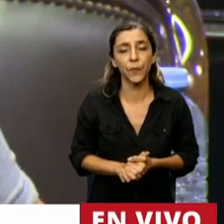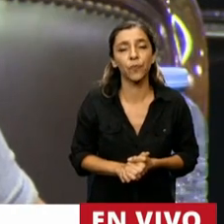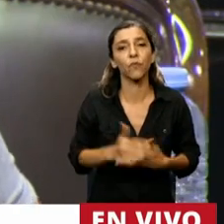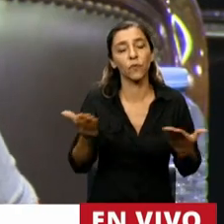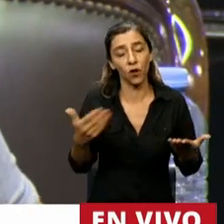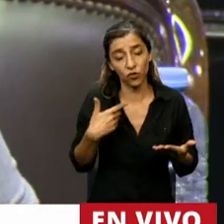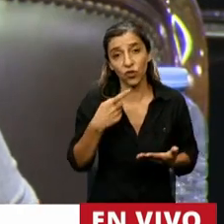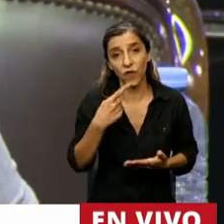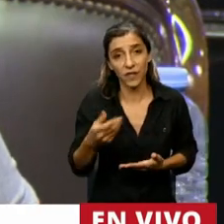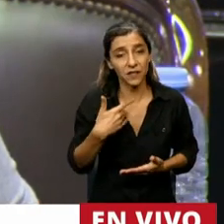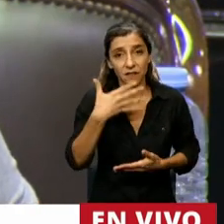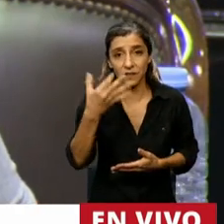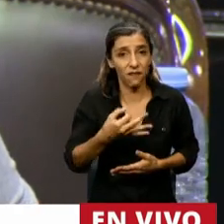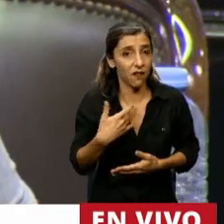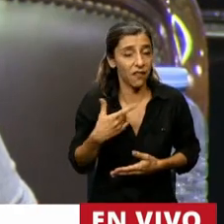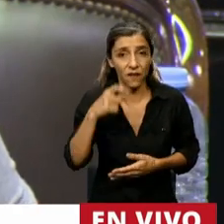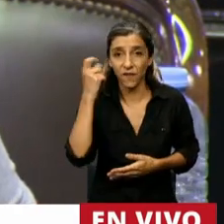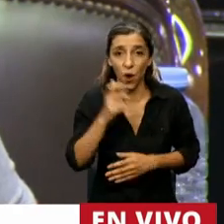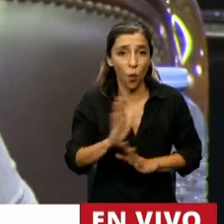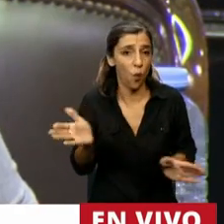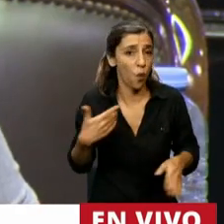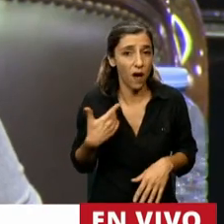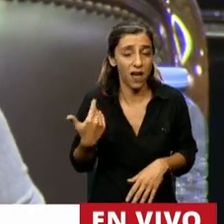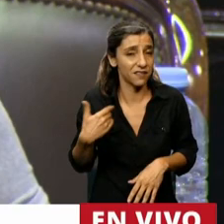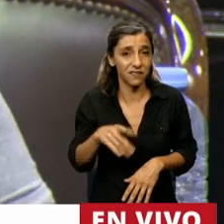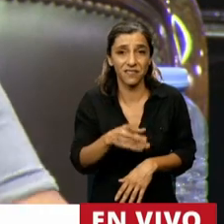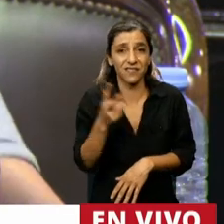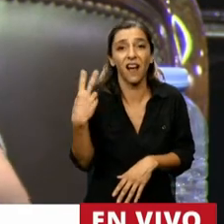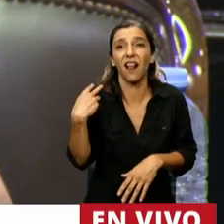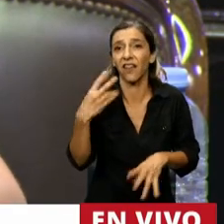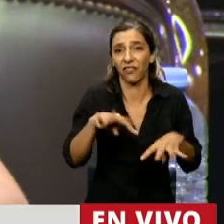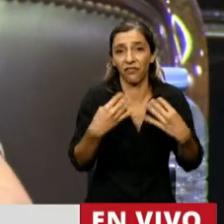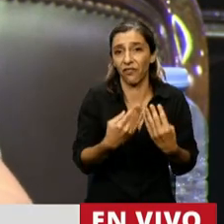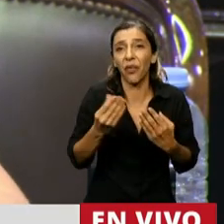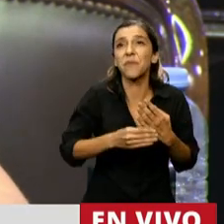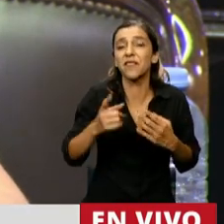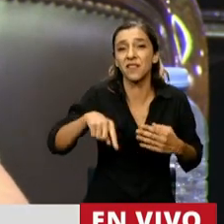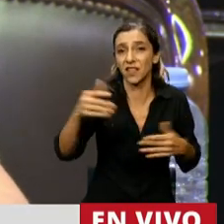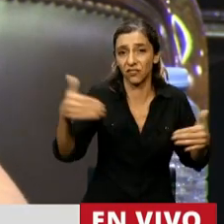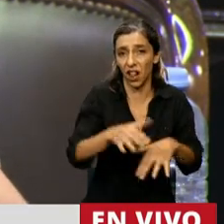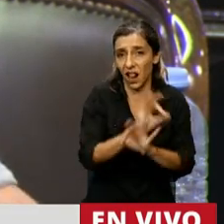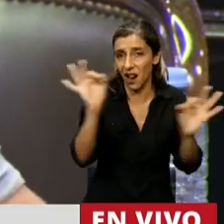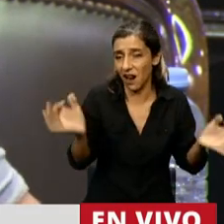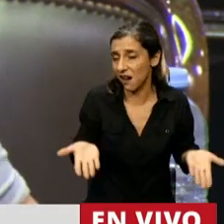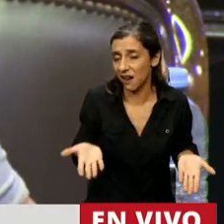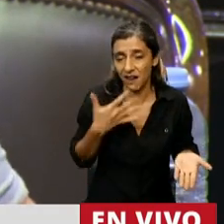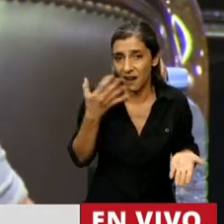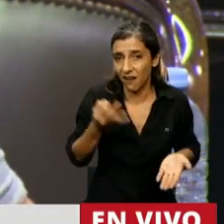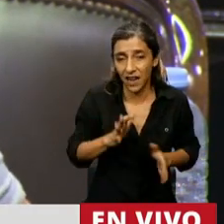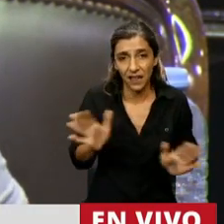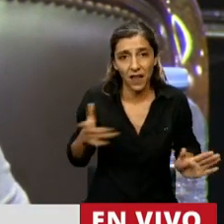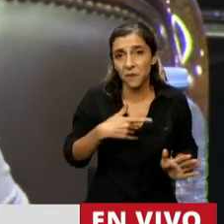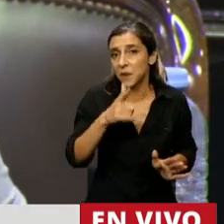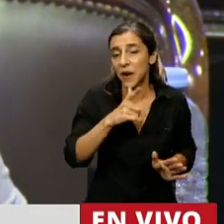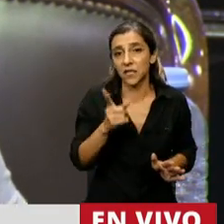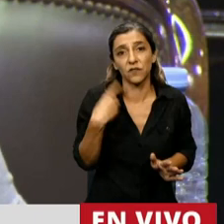Entonces, como le decía, la verdad que es una vergüenza que el jefe de gabinete de ministros no haya venido en esta oportunidad. Me parece que